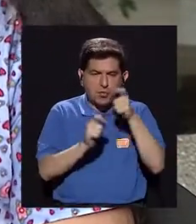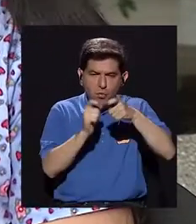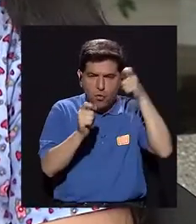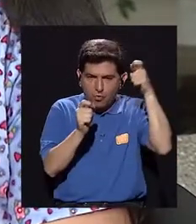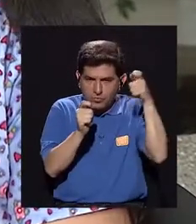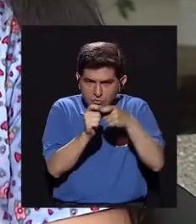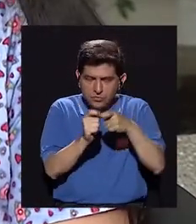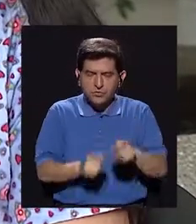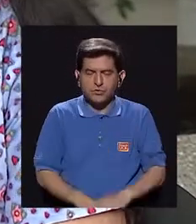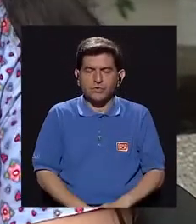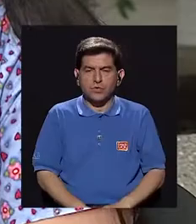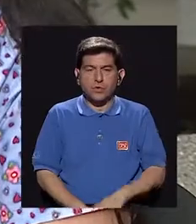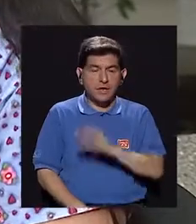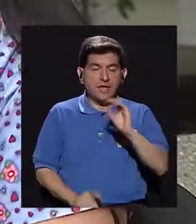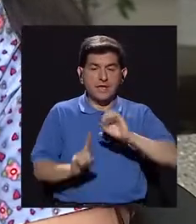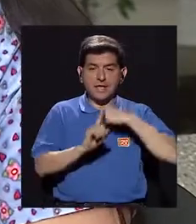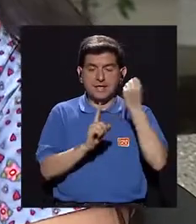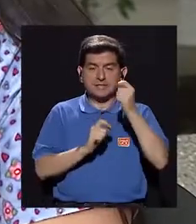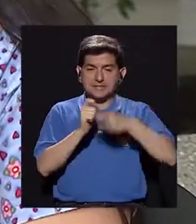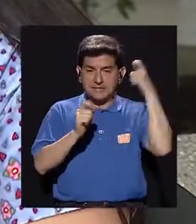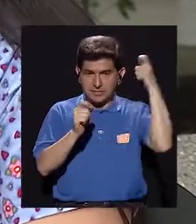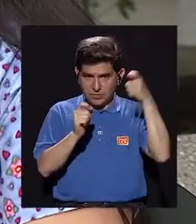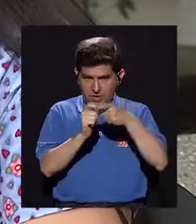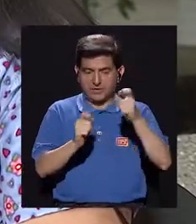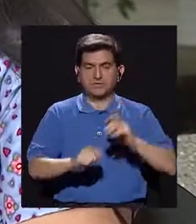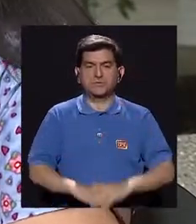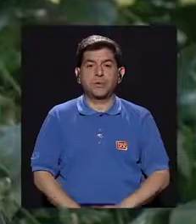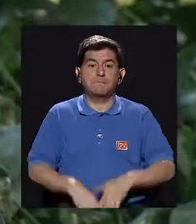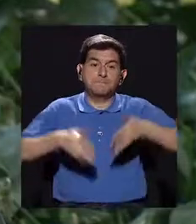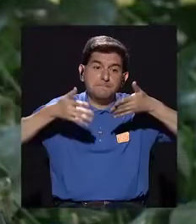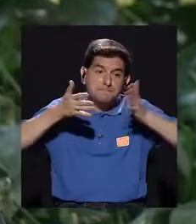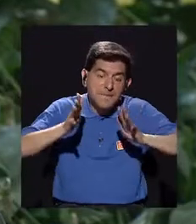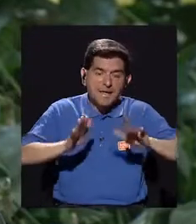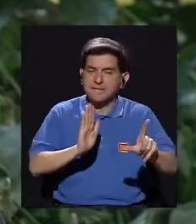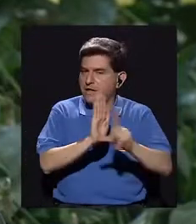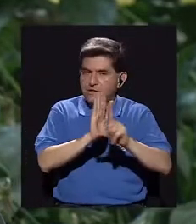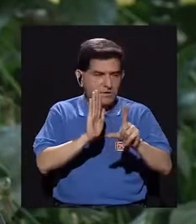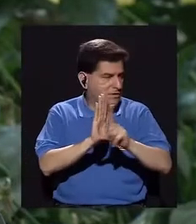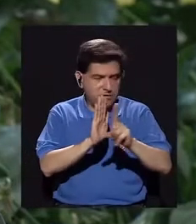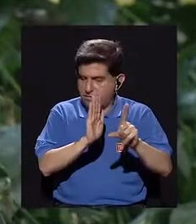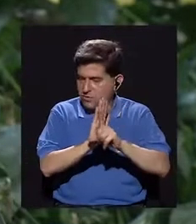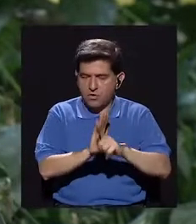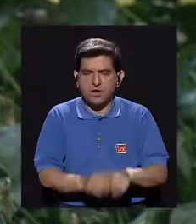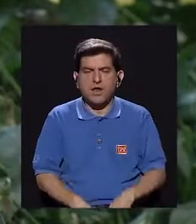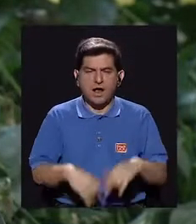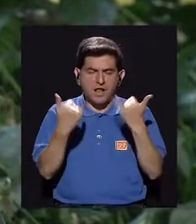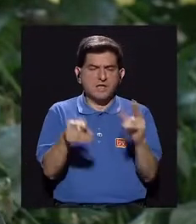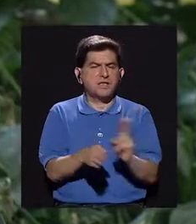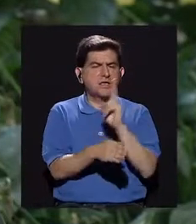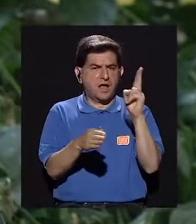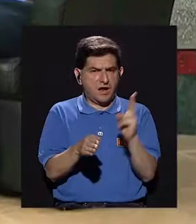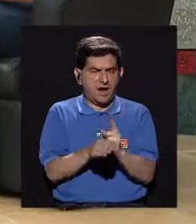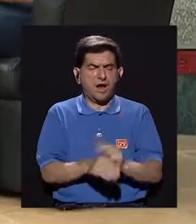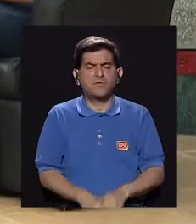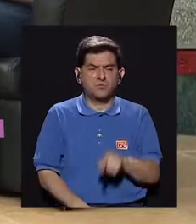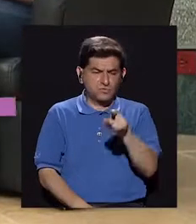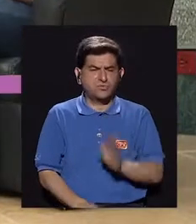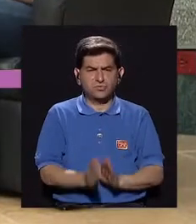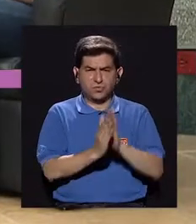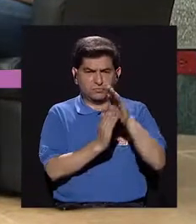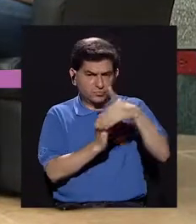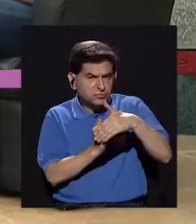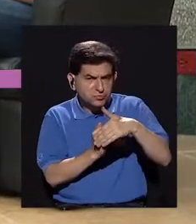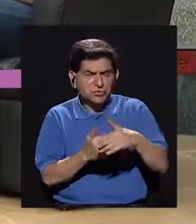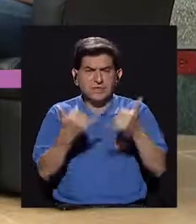dosis adecuada y para una situación particular, ¿verdad? Mientras que las ilegales ya tiene que ver ya con uso ya más